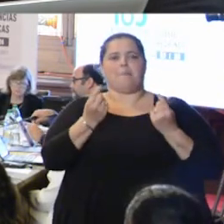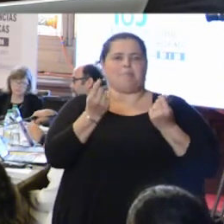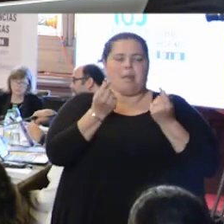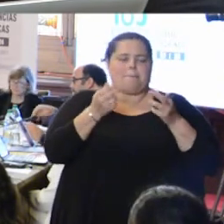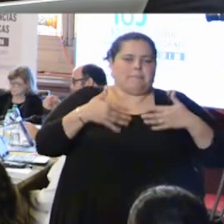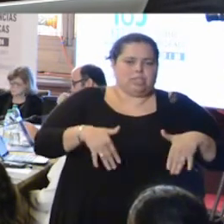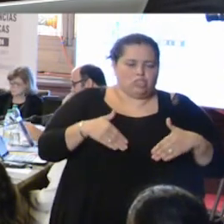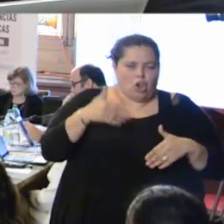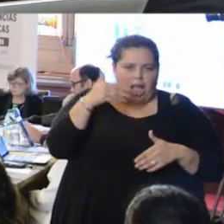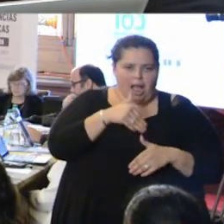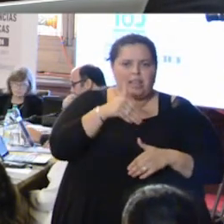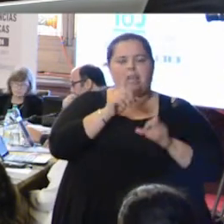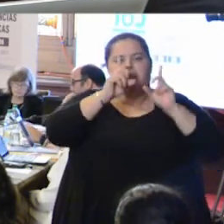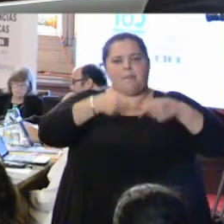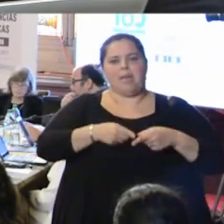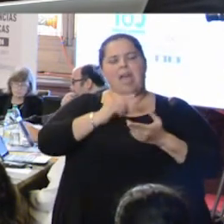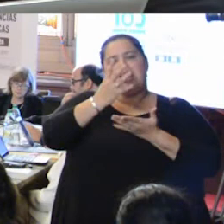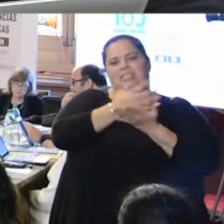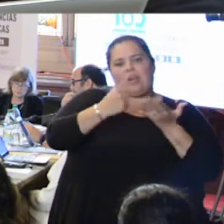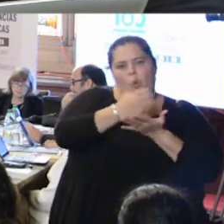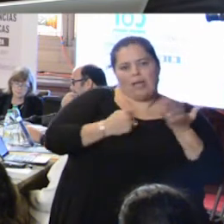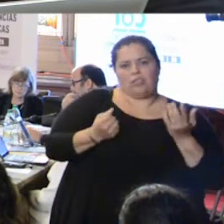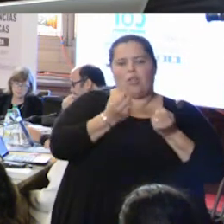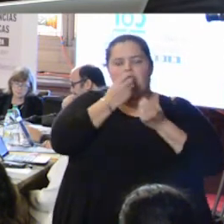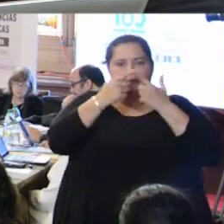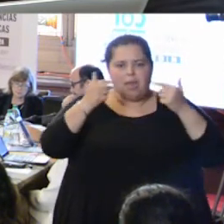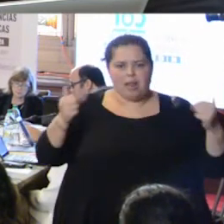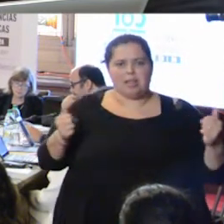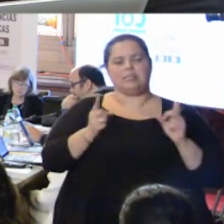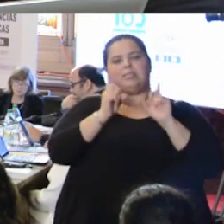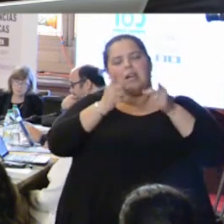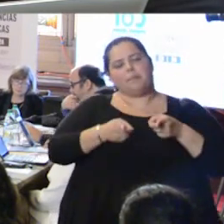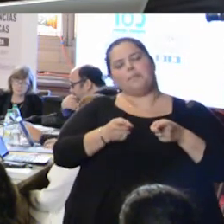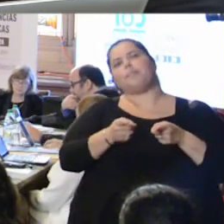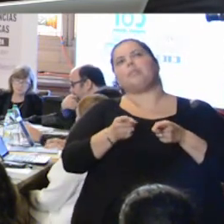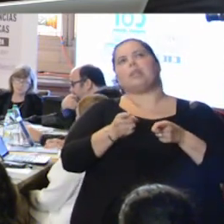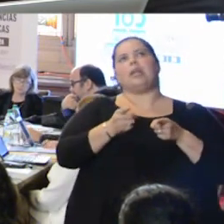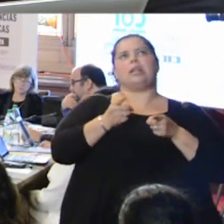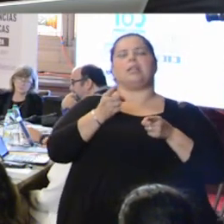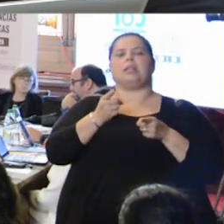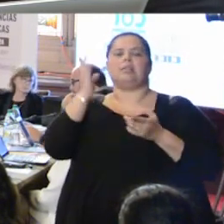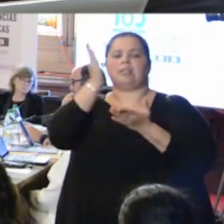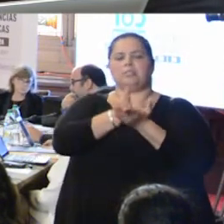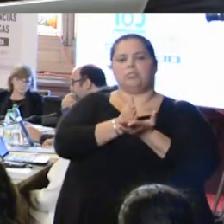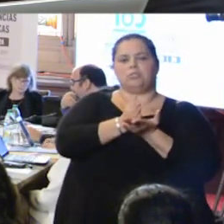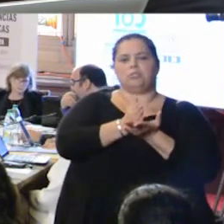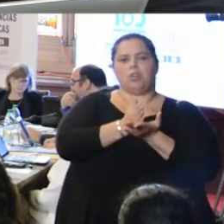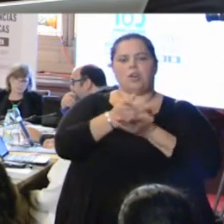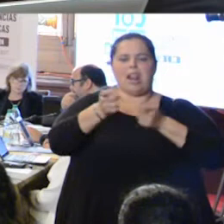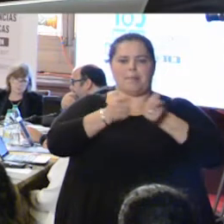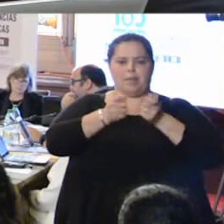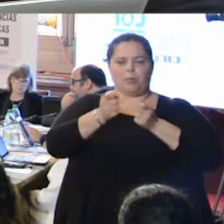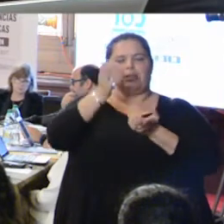activistas y defensores y a sus abogados, y pues que se consignen estos mecanismos, que sancionen y que prevenga la manipulación del derecho